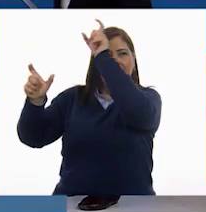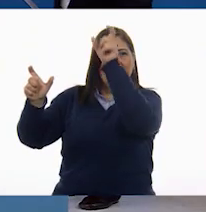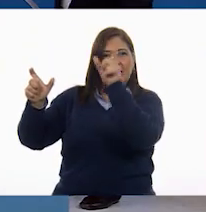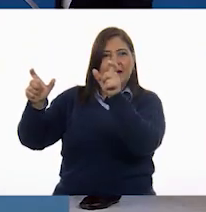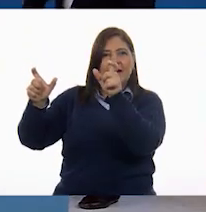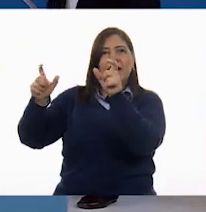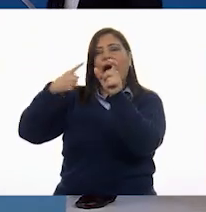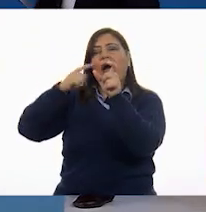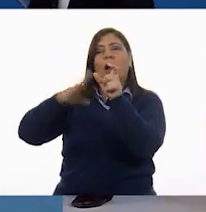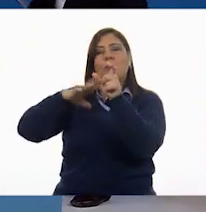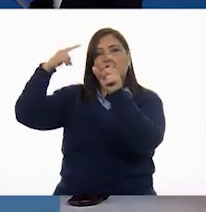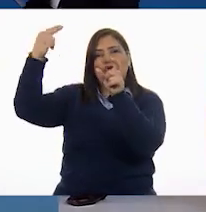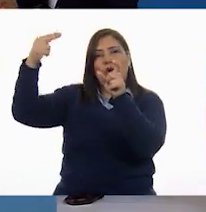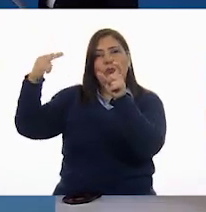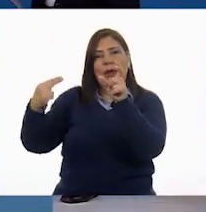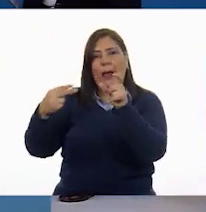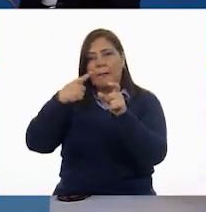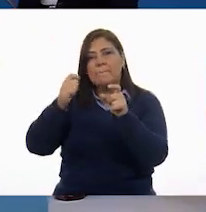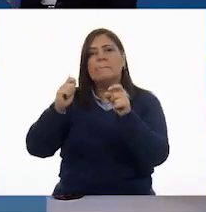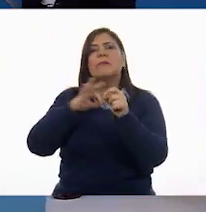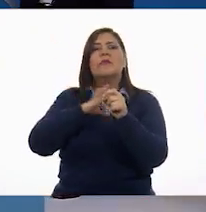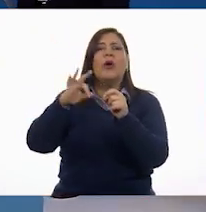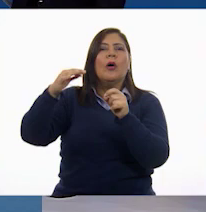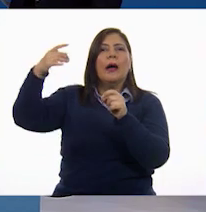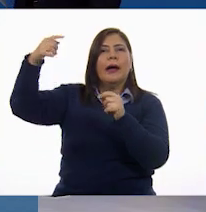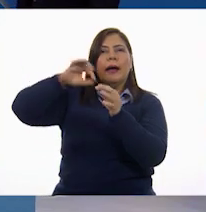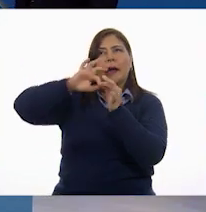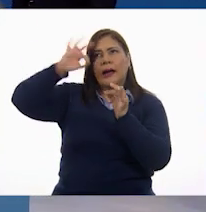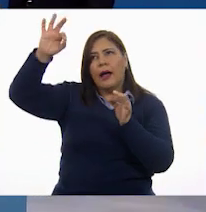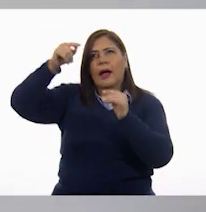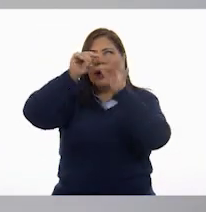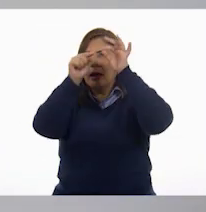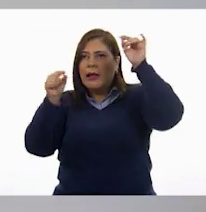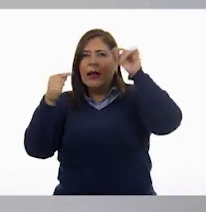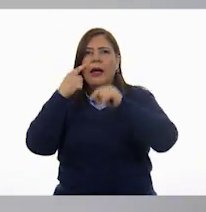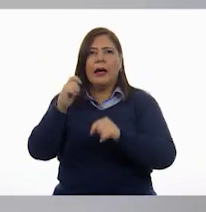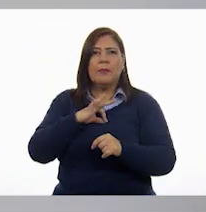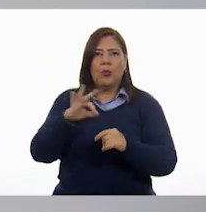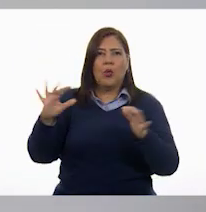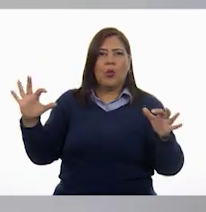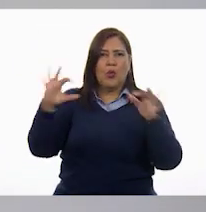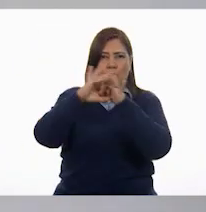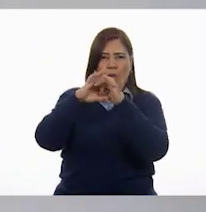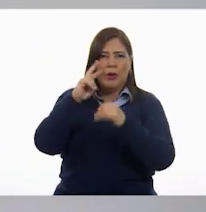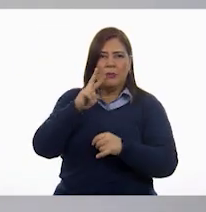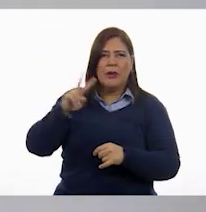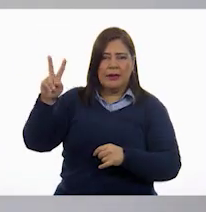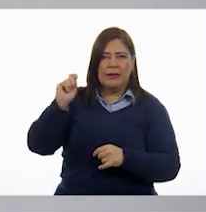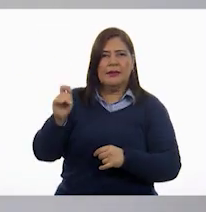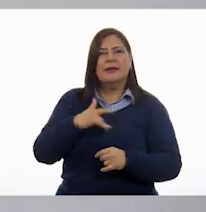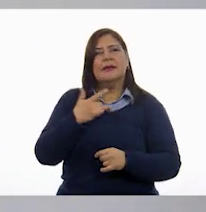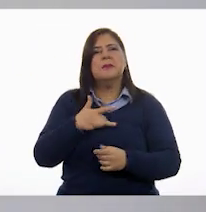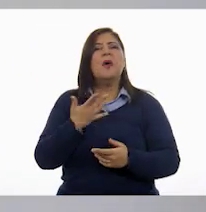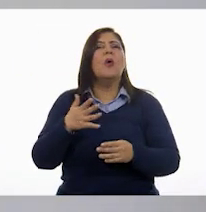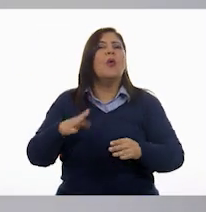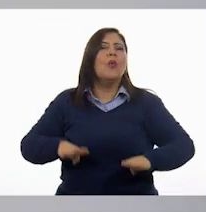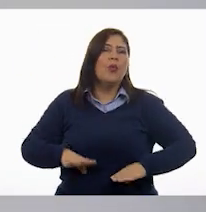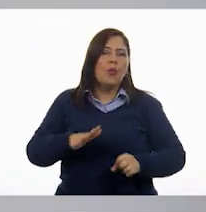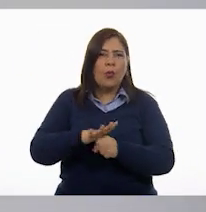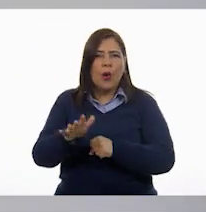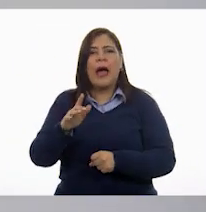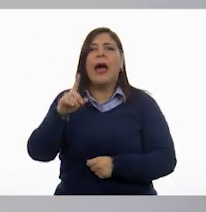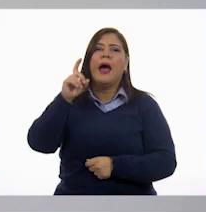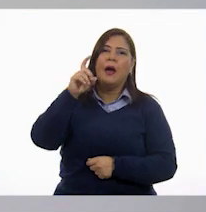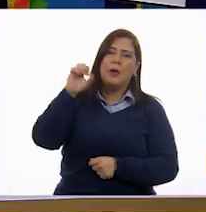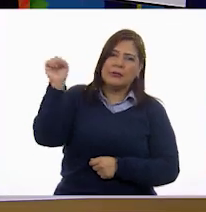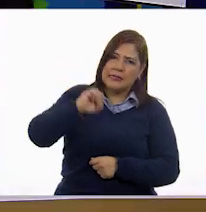nombre de cada uno de ellos. Entonces, ¿qué te parece si tú unes los cuerpos de agua que son de agua